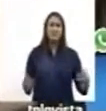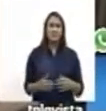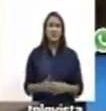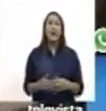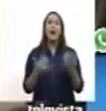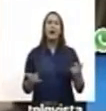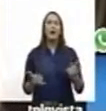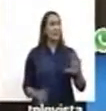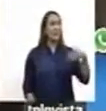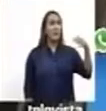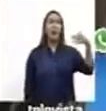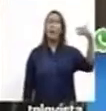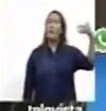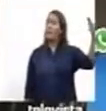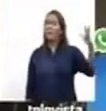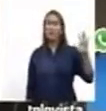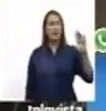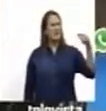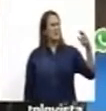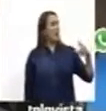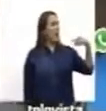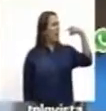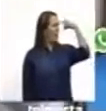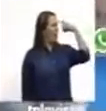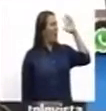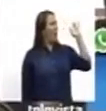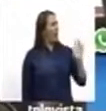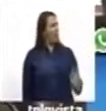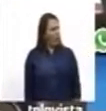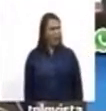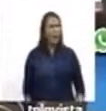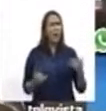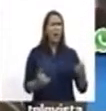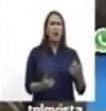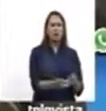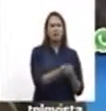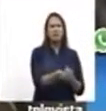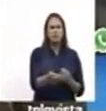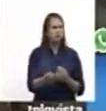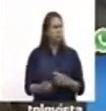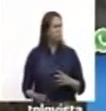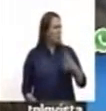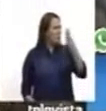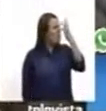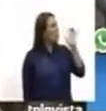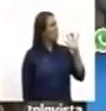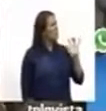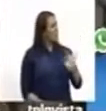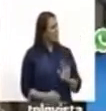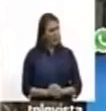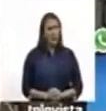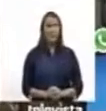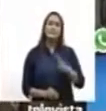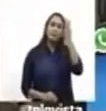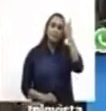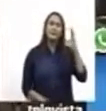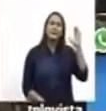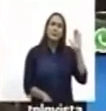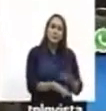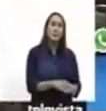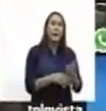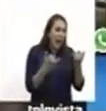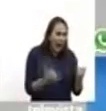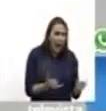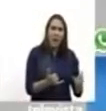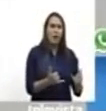extrañarnos que concurran en nuestra sociedad fenómenos como los asesinos en serie, porque esto es el caldo de